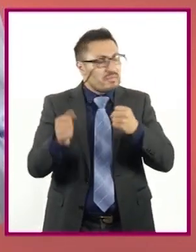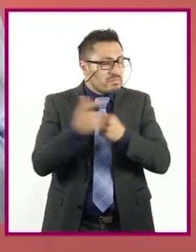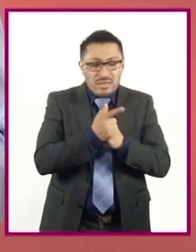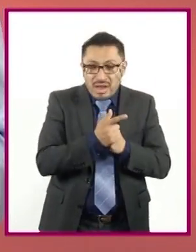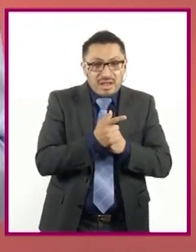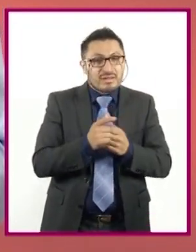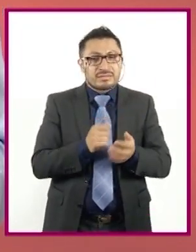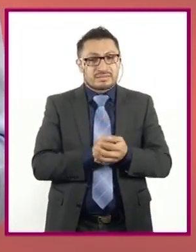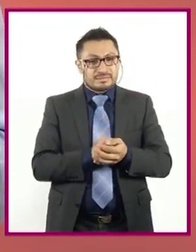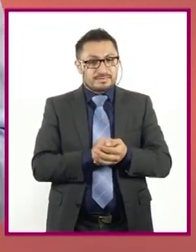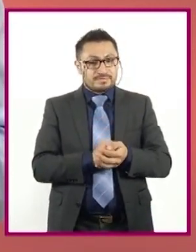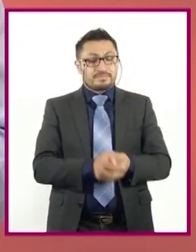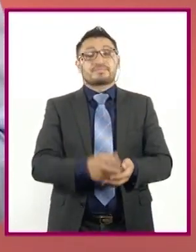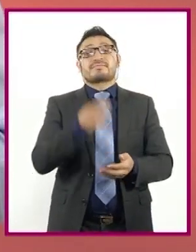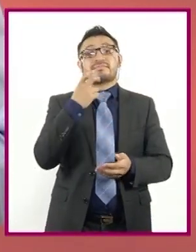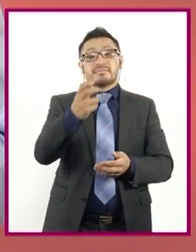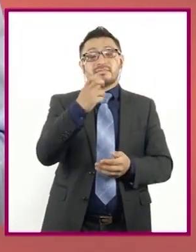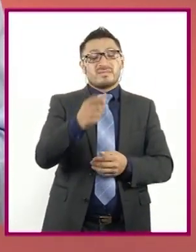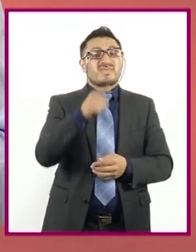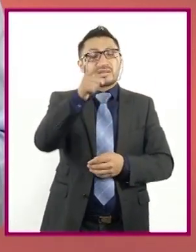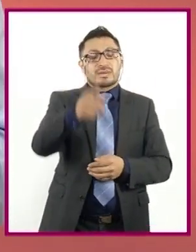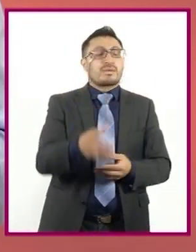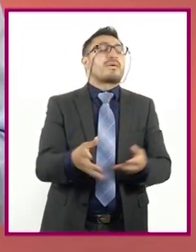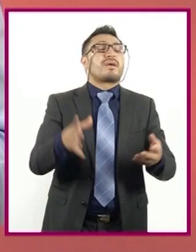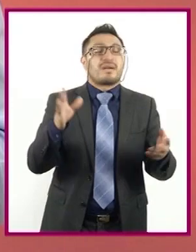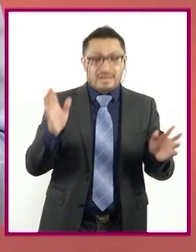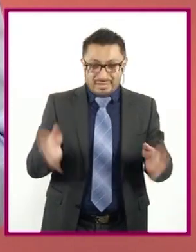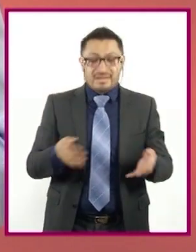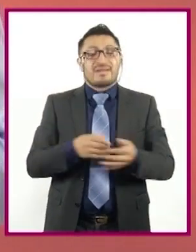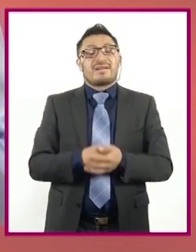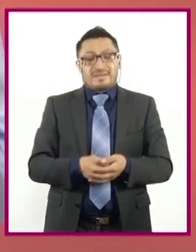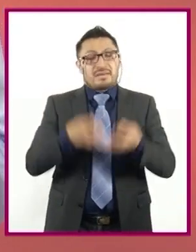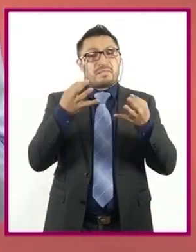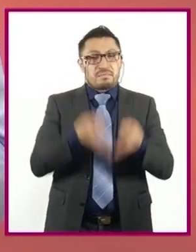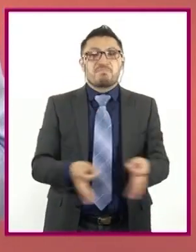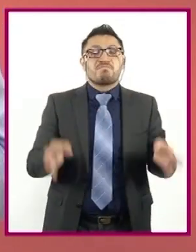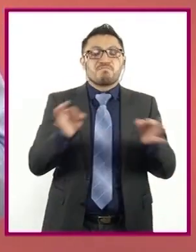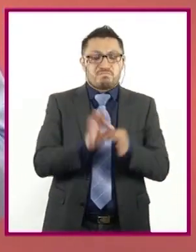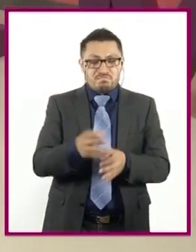asignatura. Es ahí donde podrán contar con este importante apoyo.